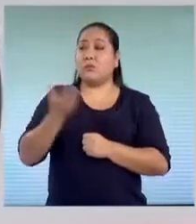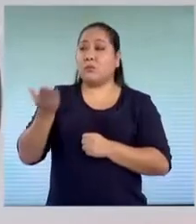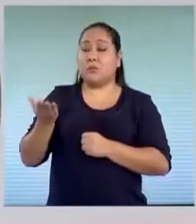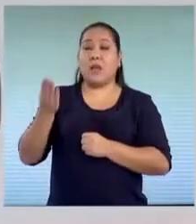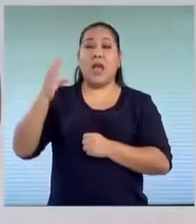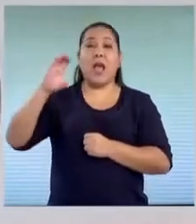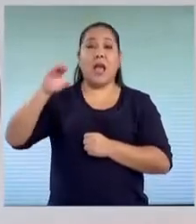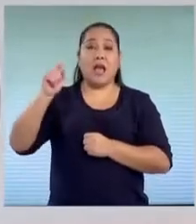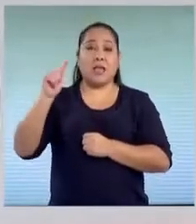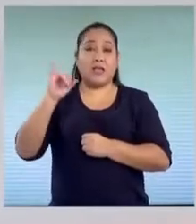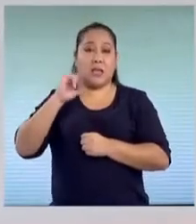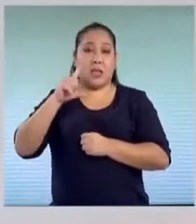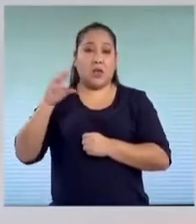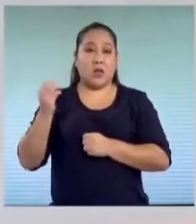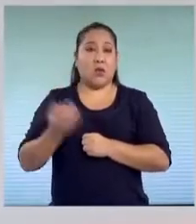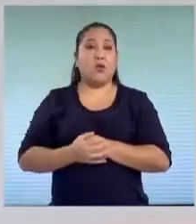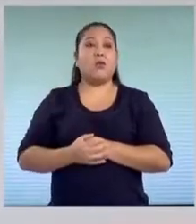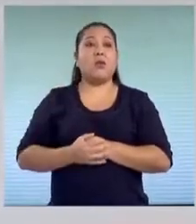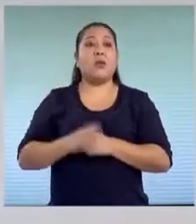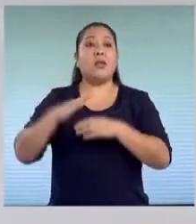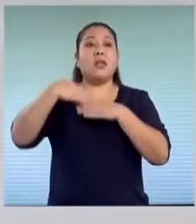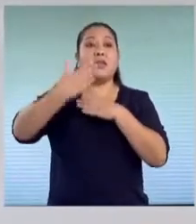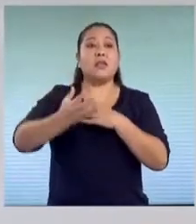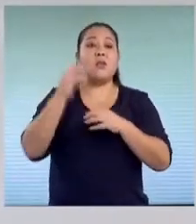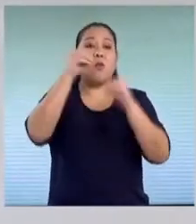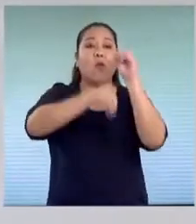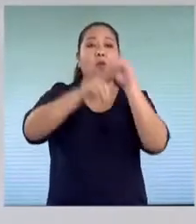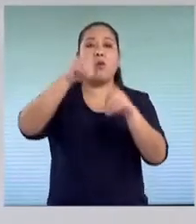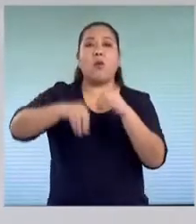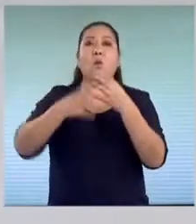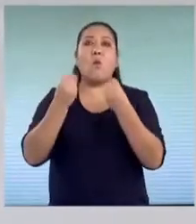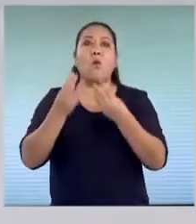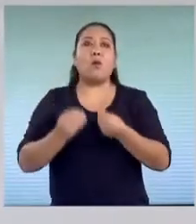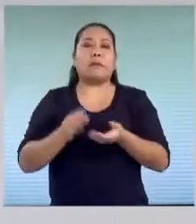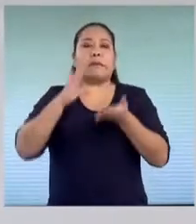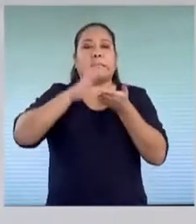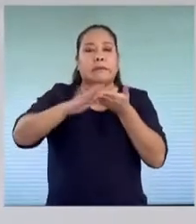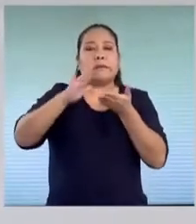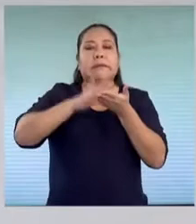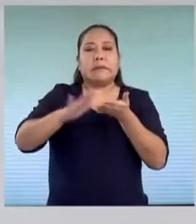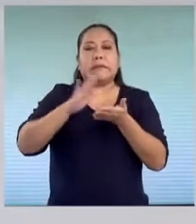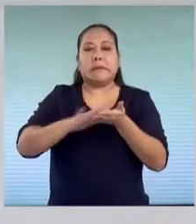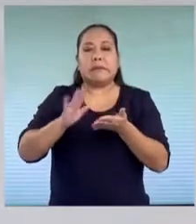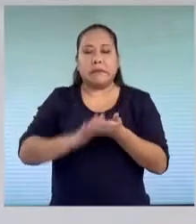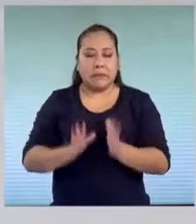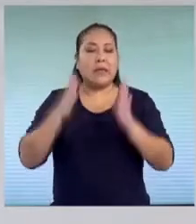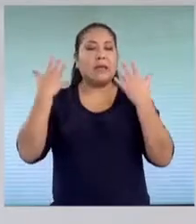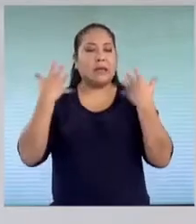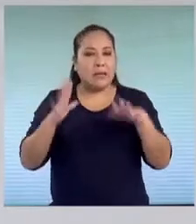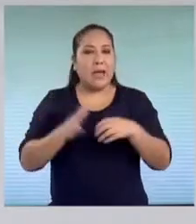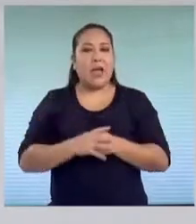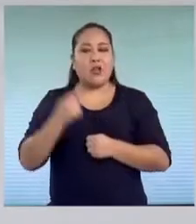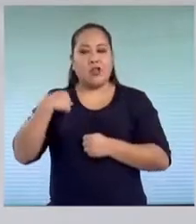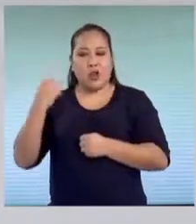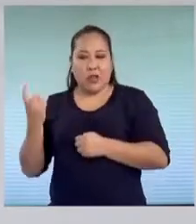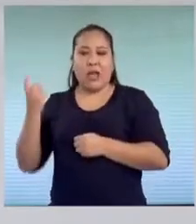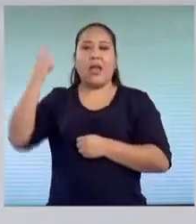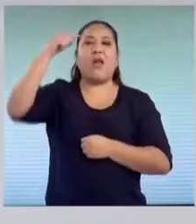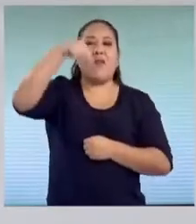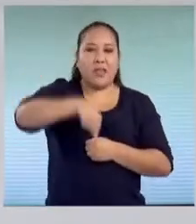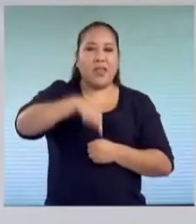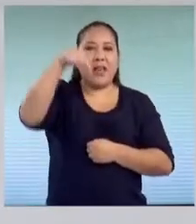Pedro Castillo, que después de poner tantas excusas, finalmente tuve que venir hasta